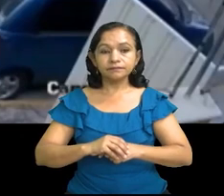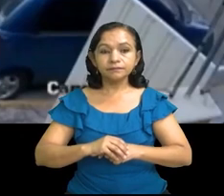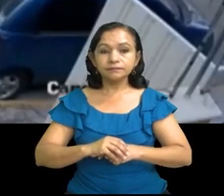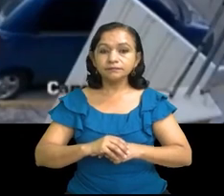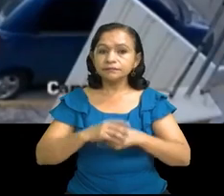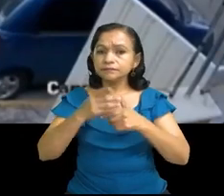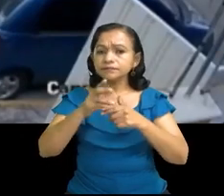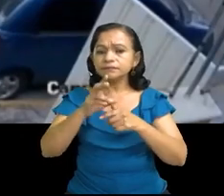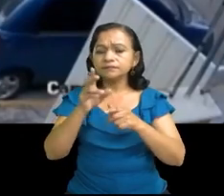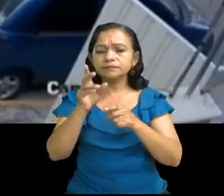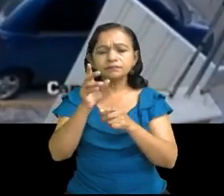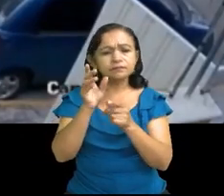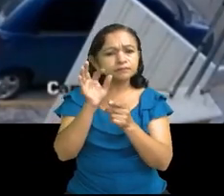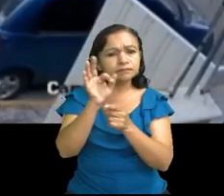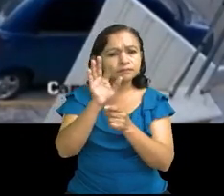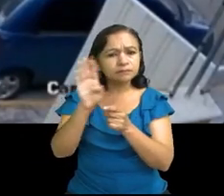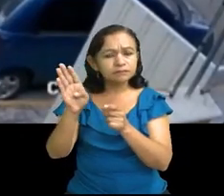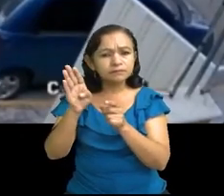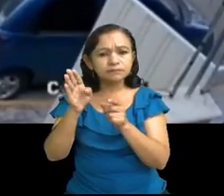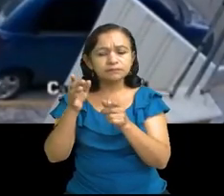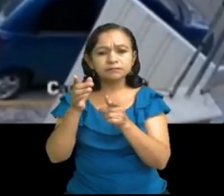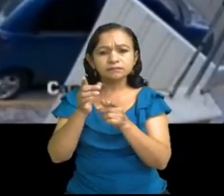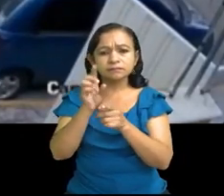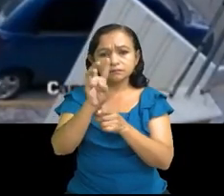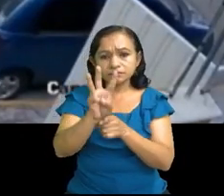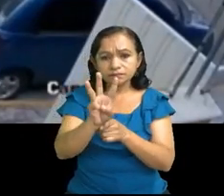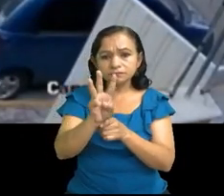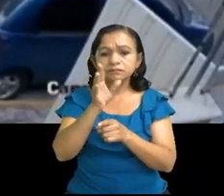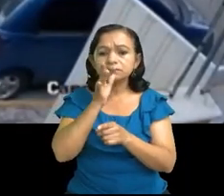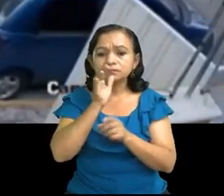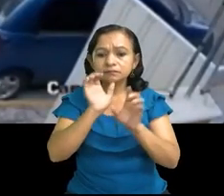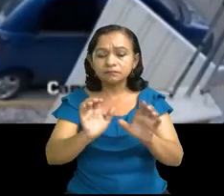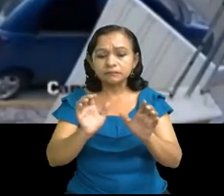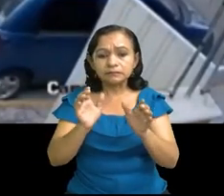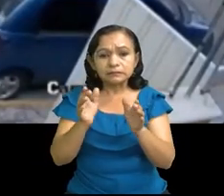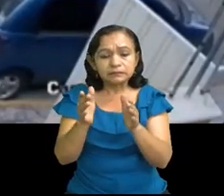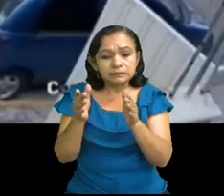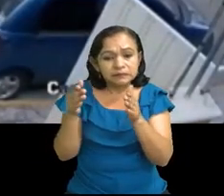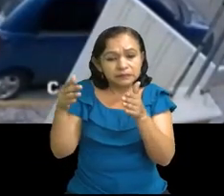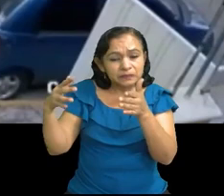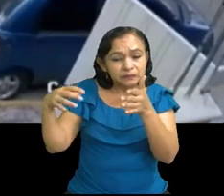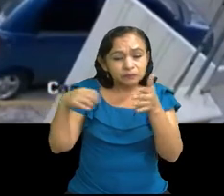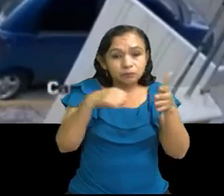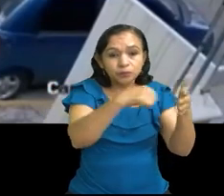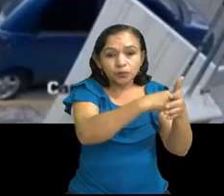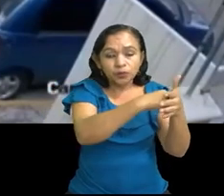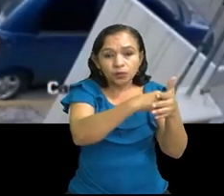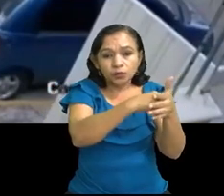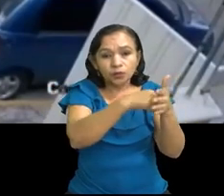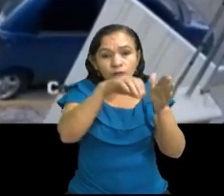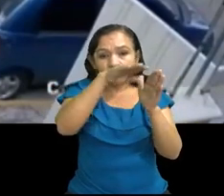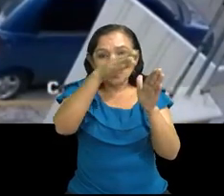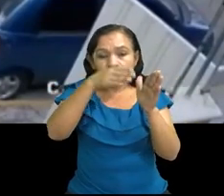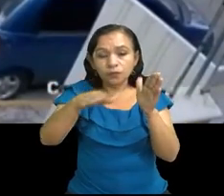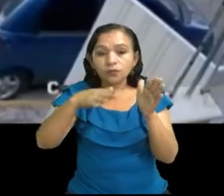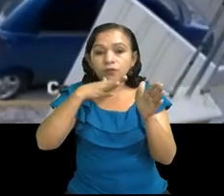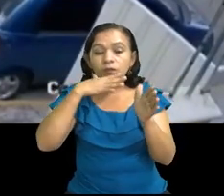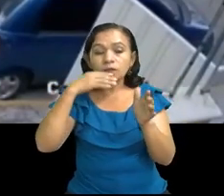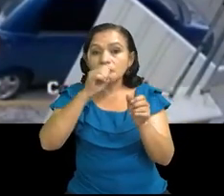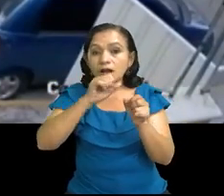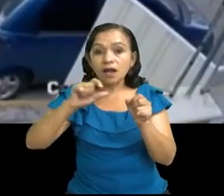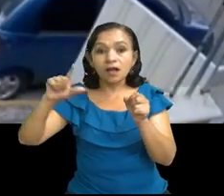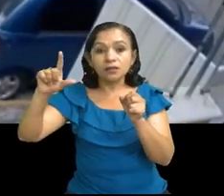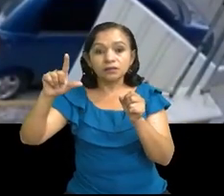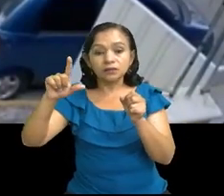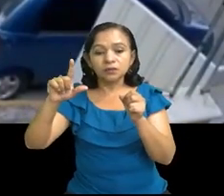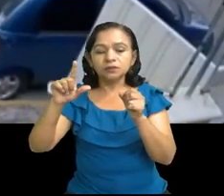En las redes sociales circula un video en el que tres menores resultan ilesas tras ser embestidas por una camioneta de color azul en